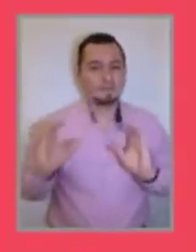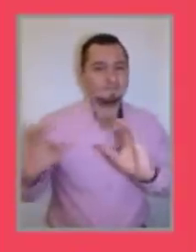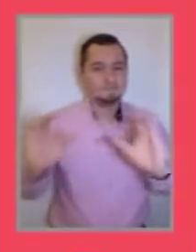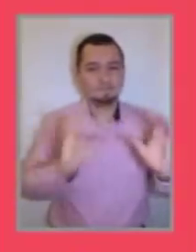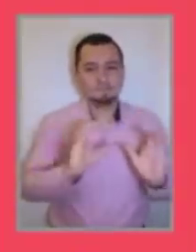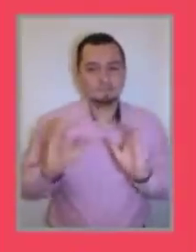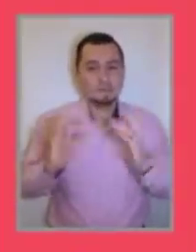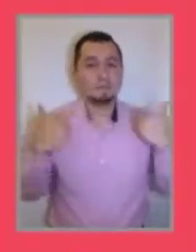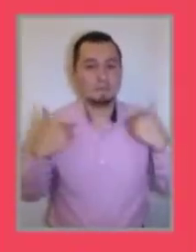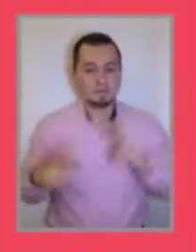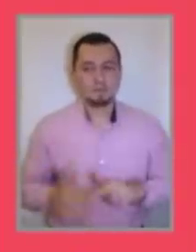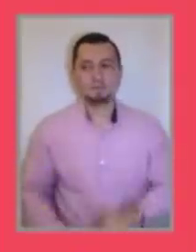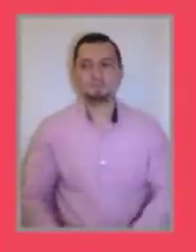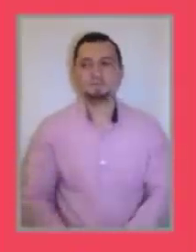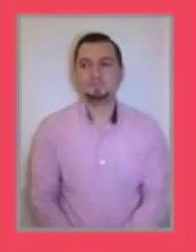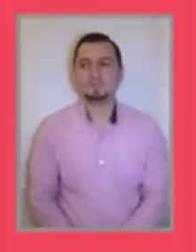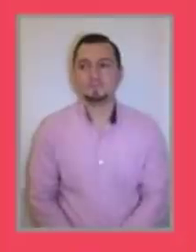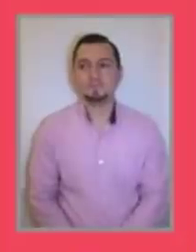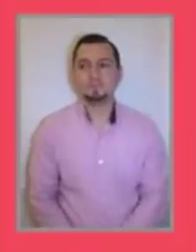los maestros.